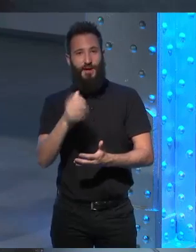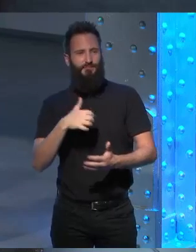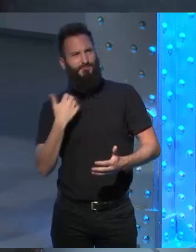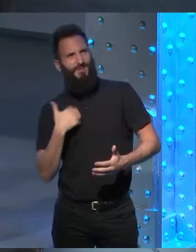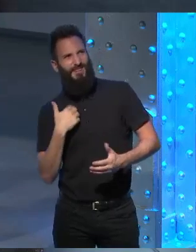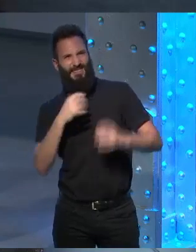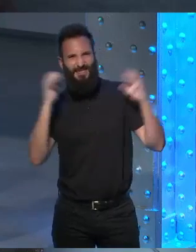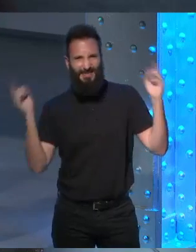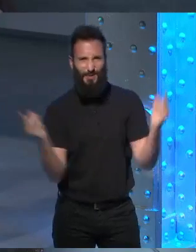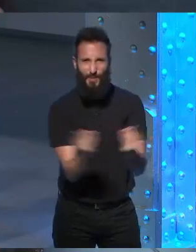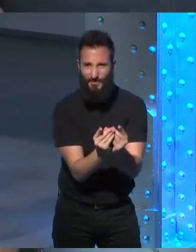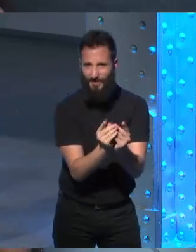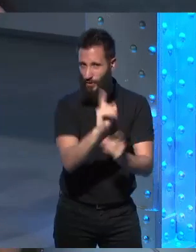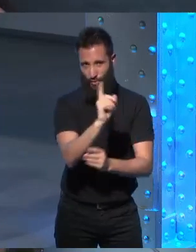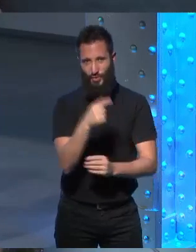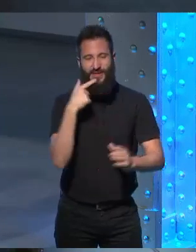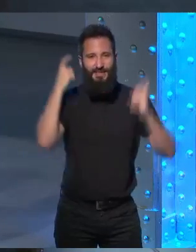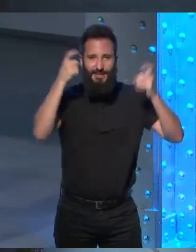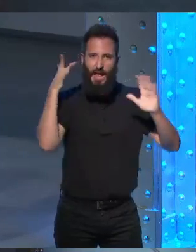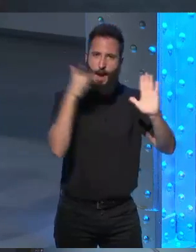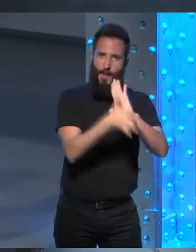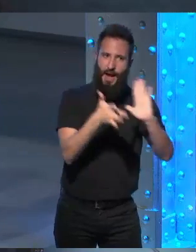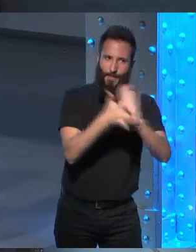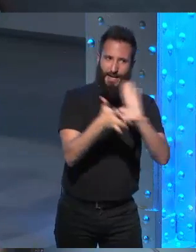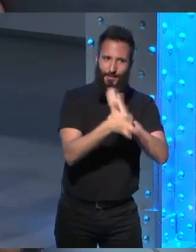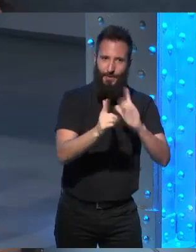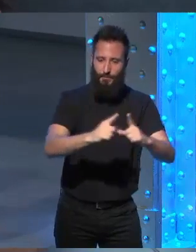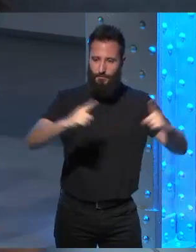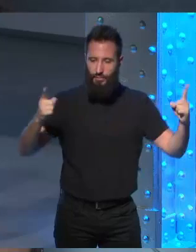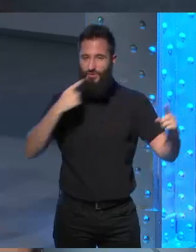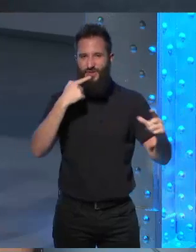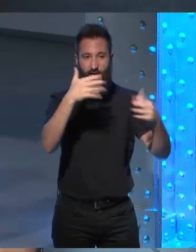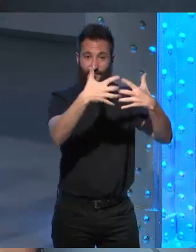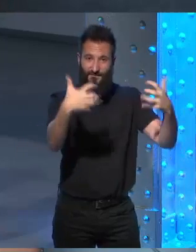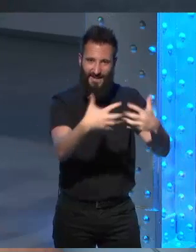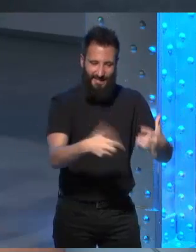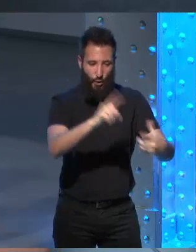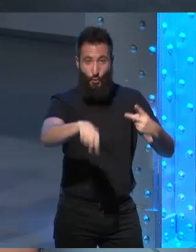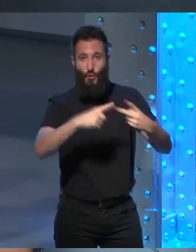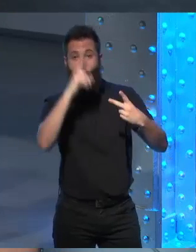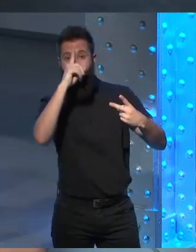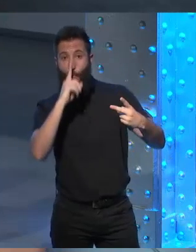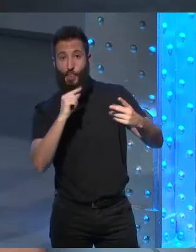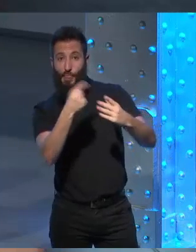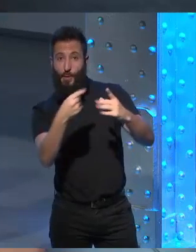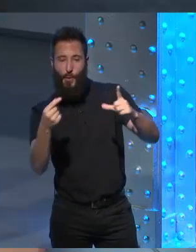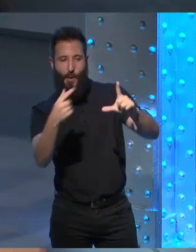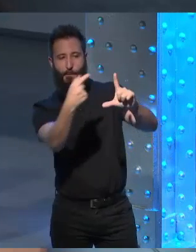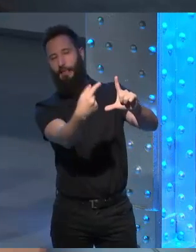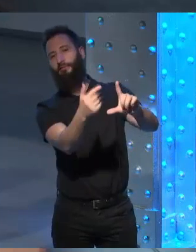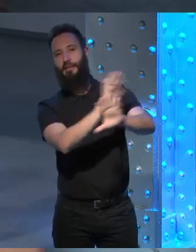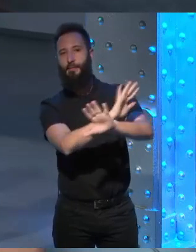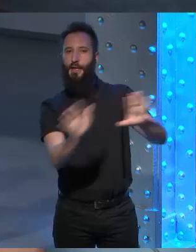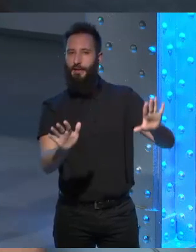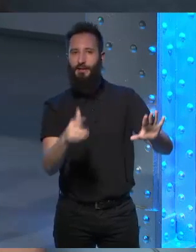en simplificar las cosas o en explicarlas demasiado. Pones ahí todo el tocho y luego un dibujito y ya está. O sea, en mi caso creo que yo lo percibo